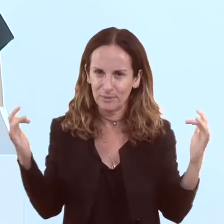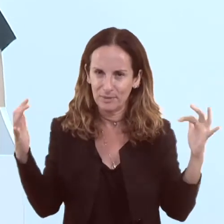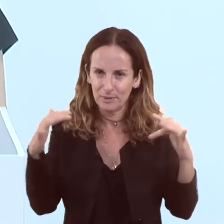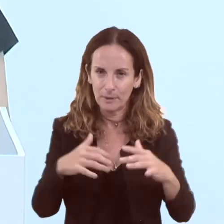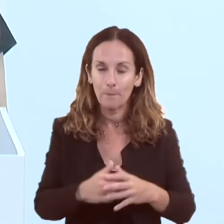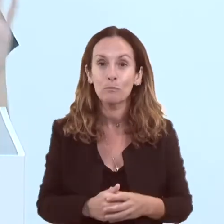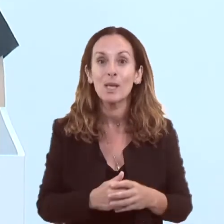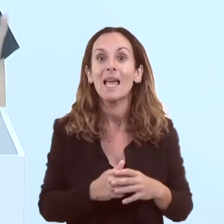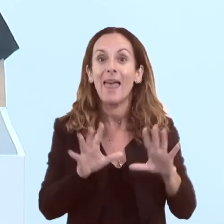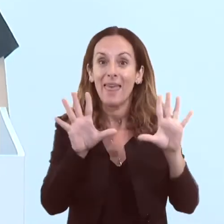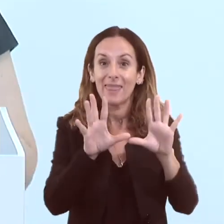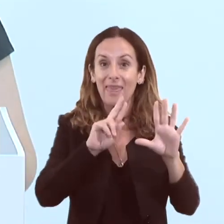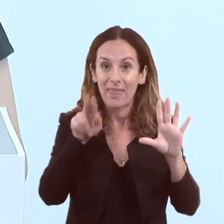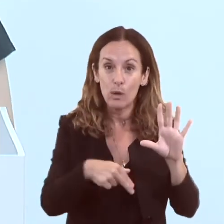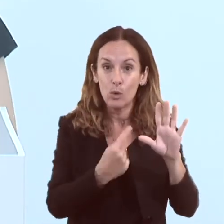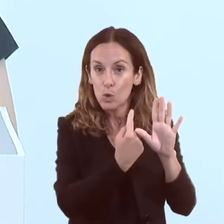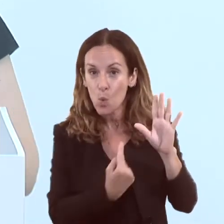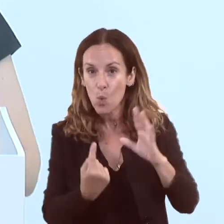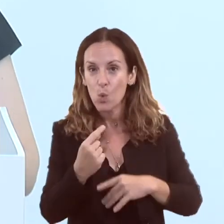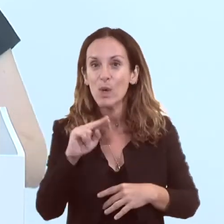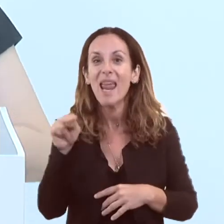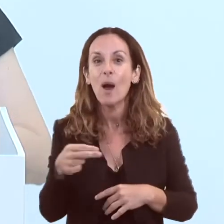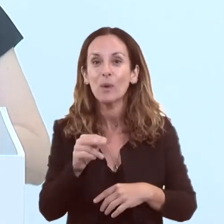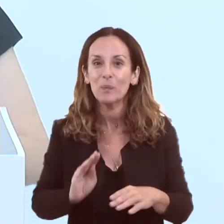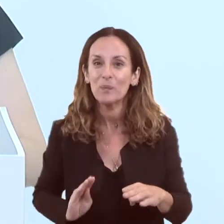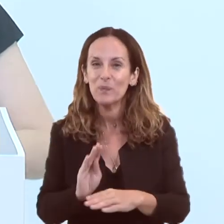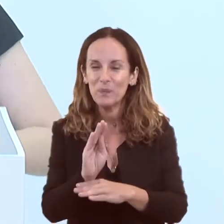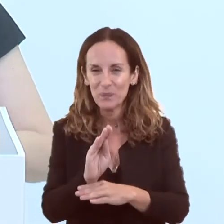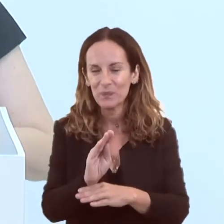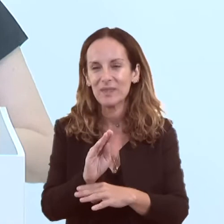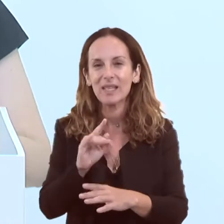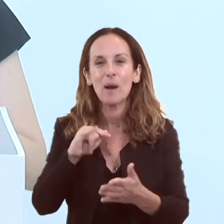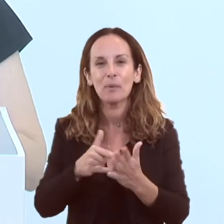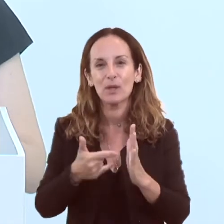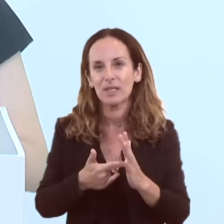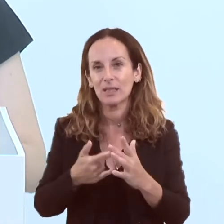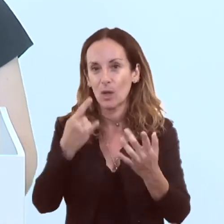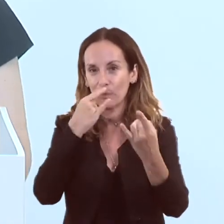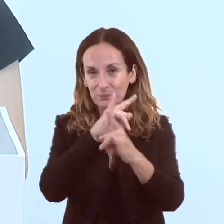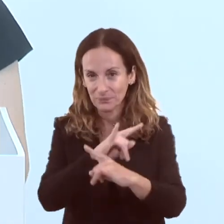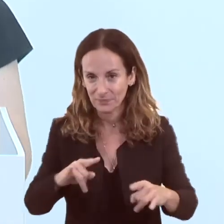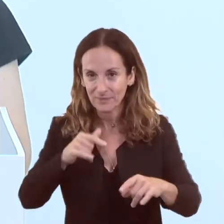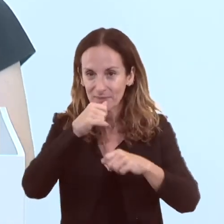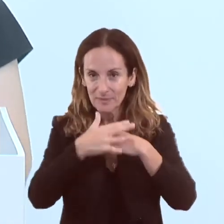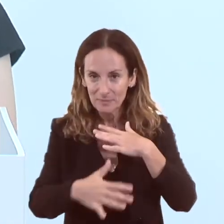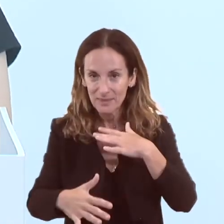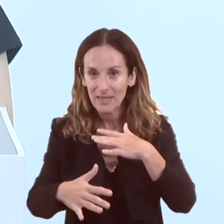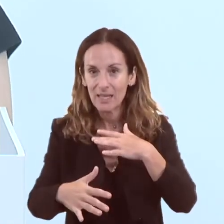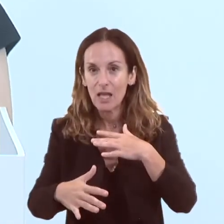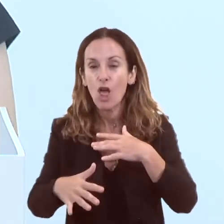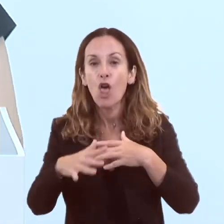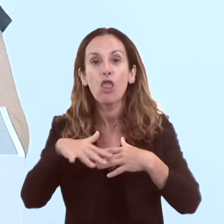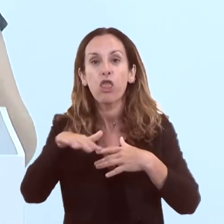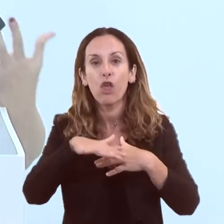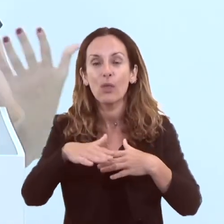un euro va para un proyecto fabuloso que es de regeneración de los bosques marinos y muy en concreto de la Bahía de